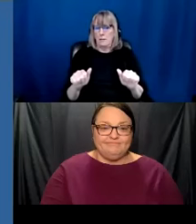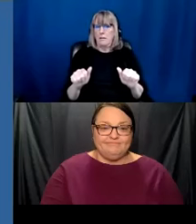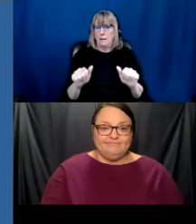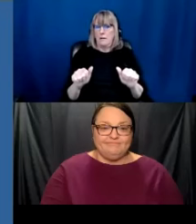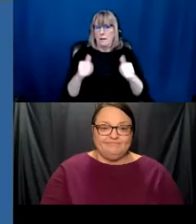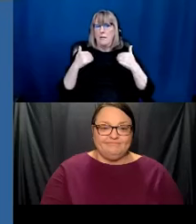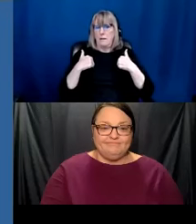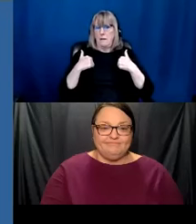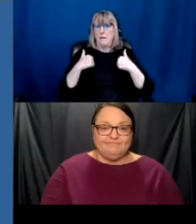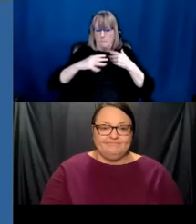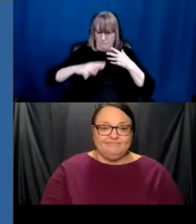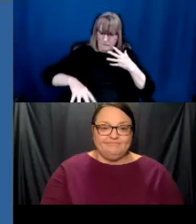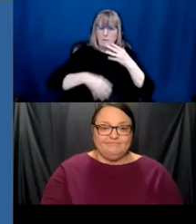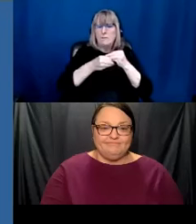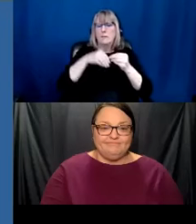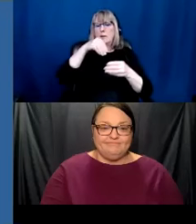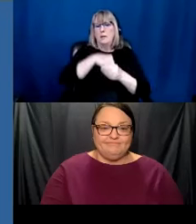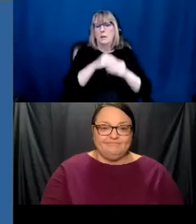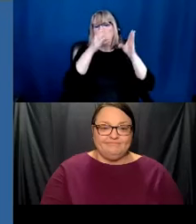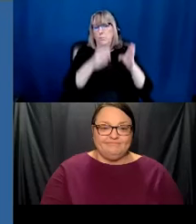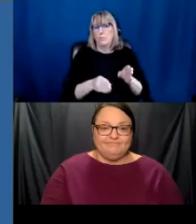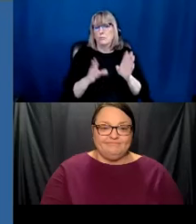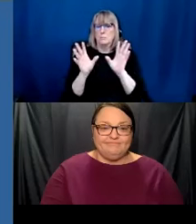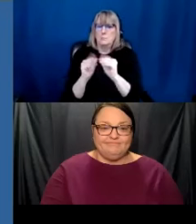be held in addition to an in-person meeting.